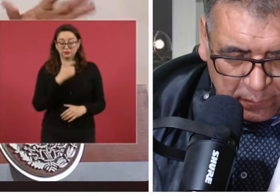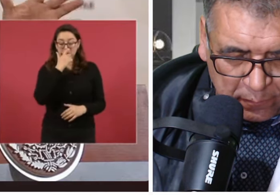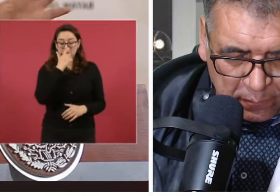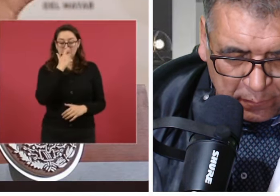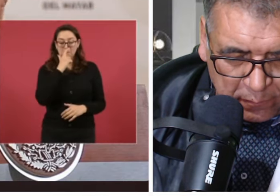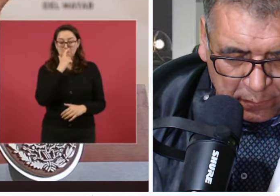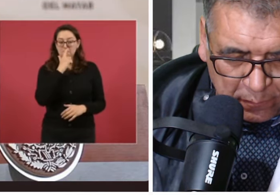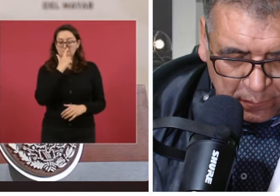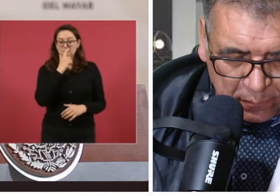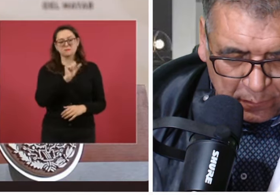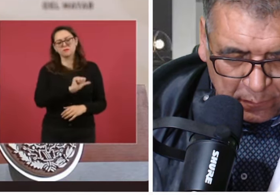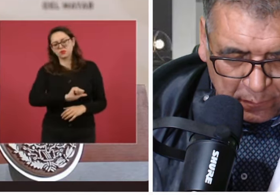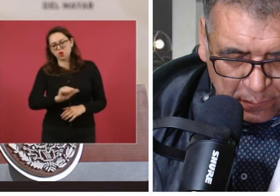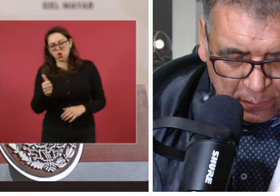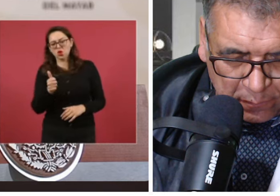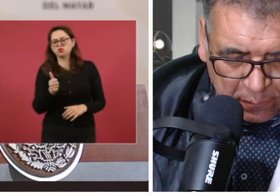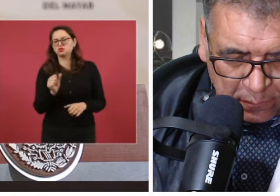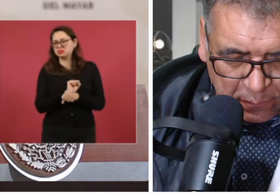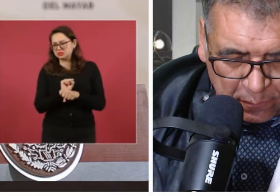280 costaba uno que